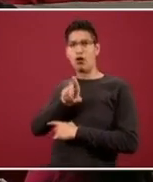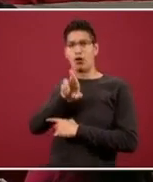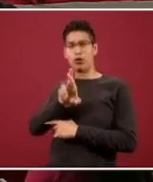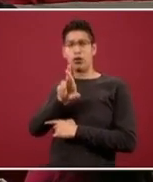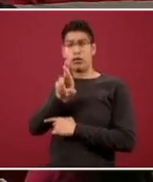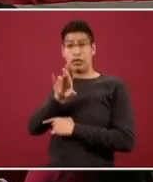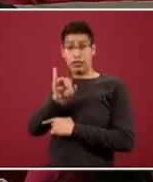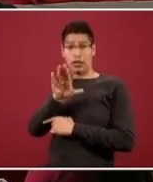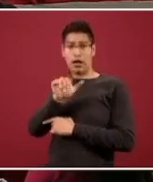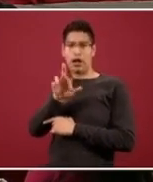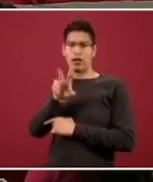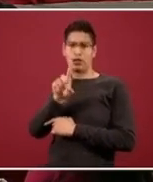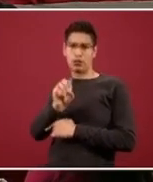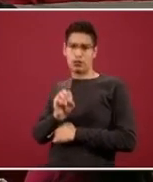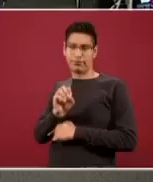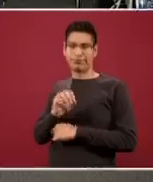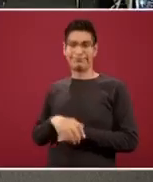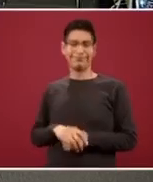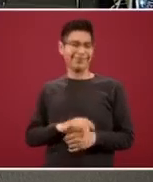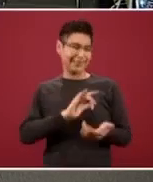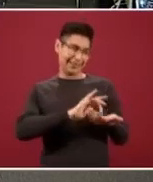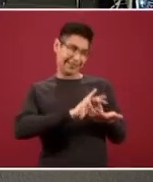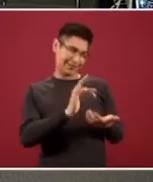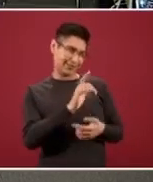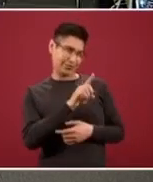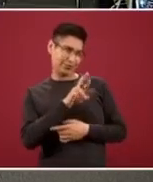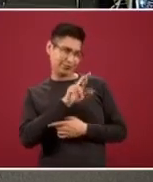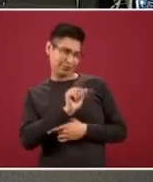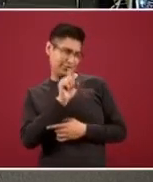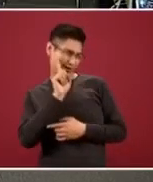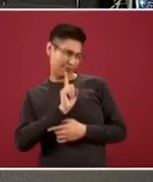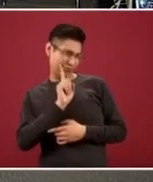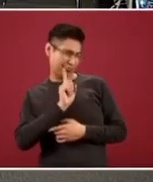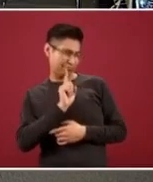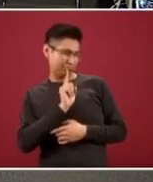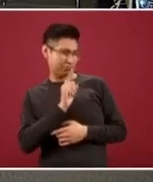Ricardo Cortés. Gracias. Muchísimas gracias, doctora de la Garza.